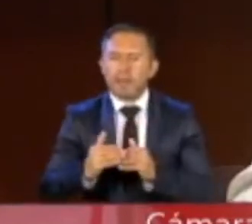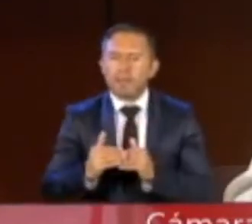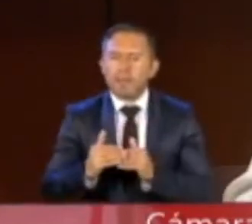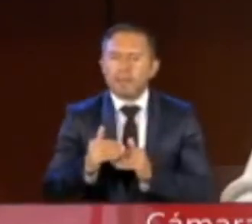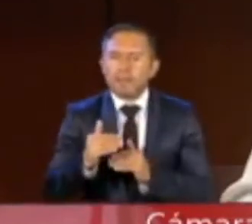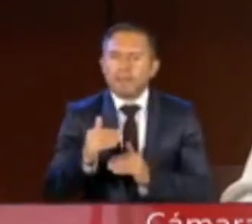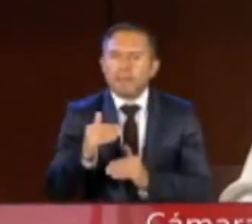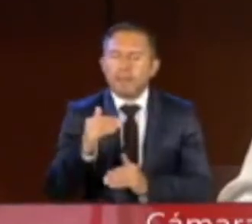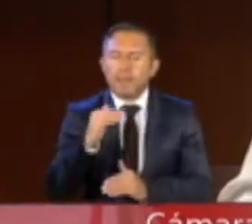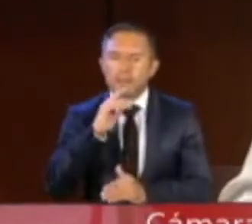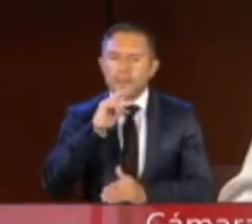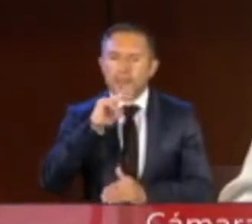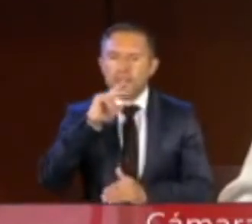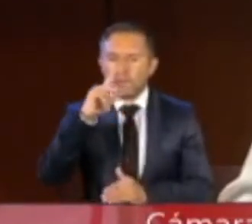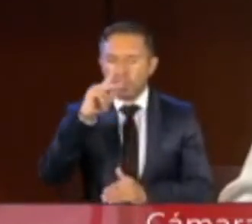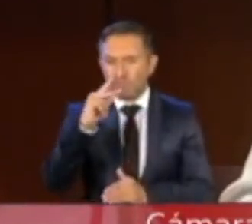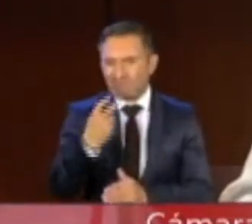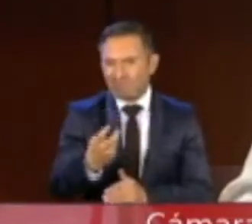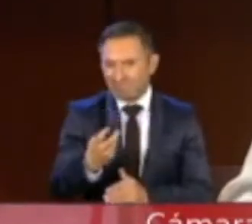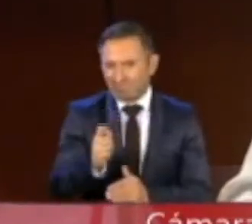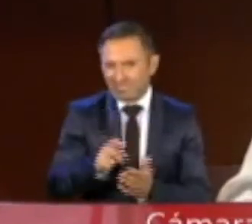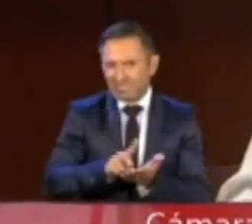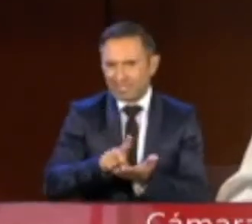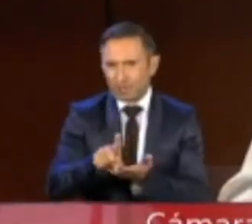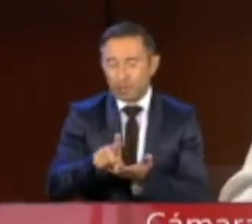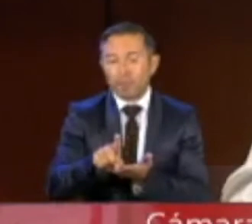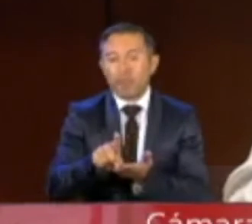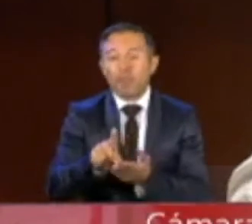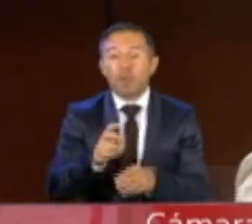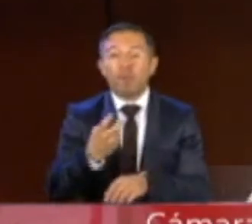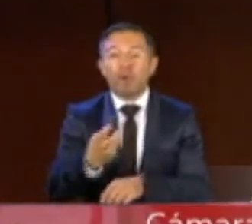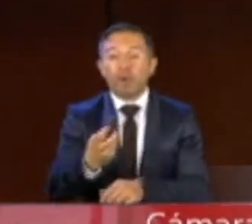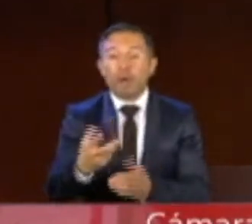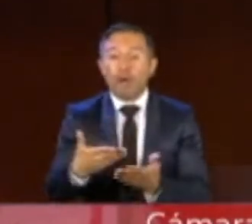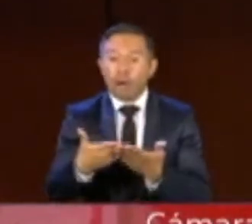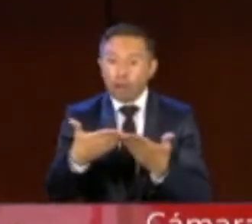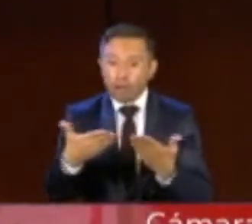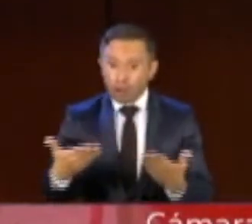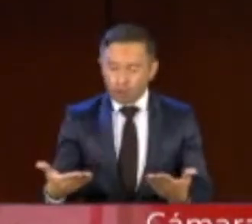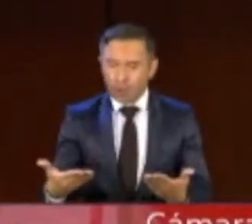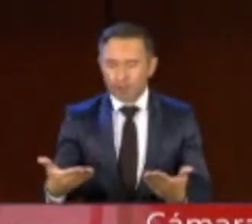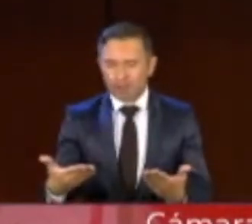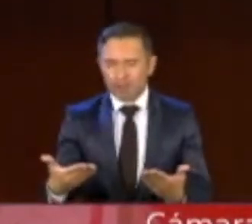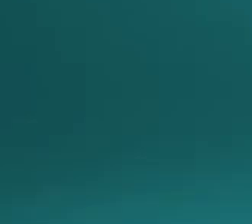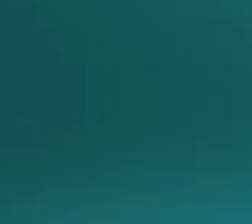líder senatorial. Soy Daniel Flores Meneses, esta fue mi crónica.